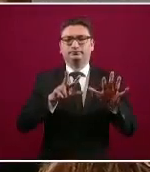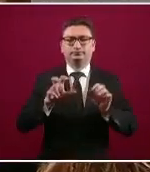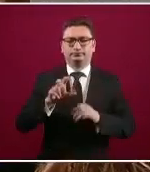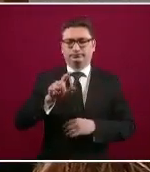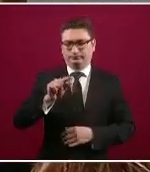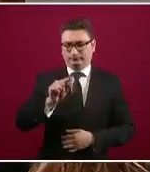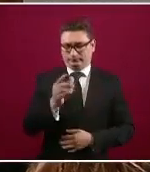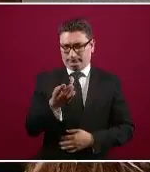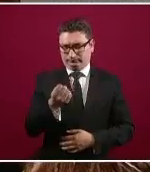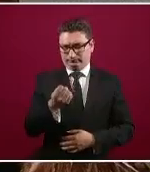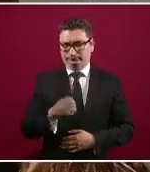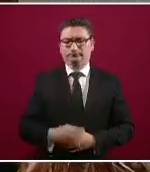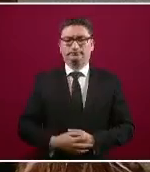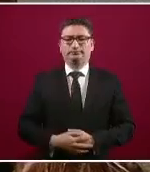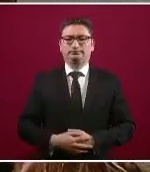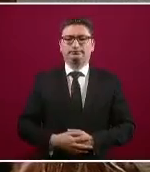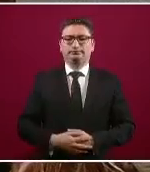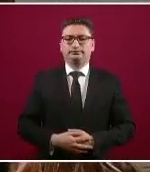1879